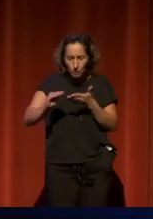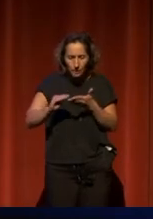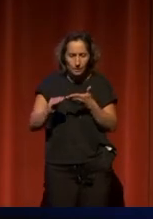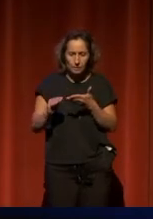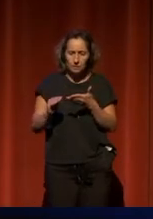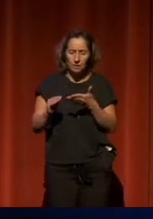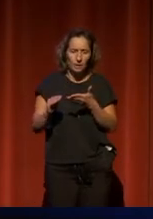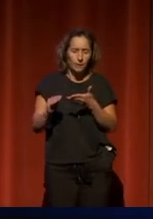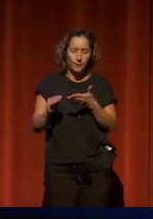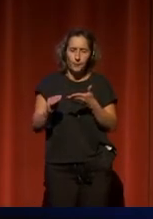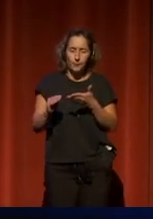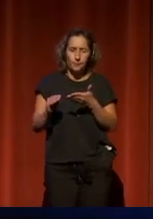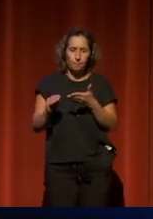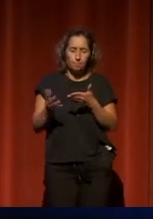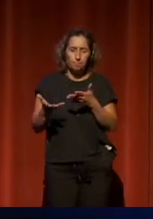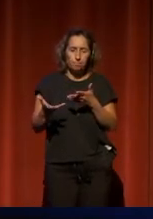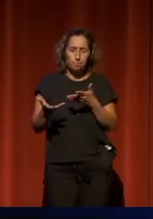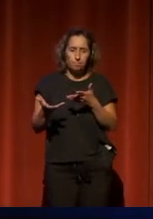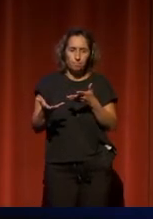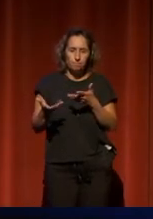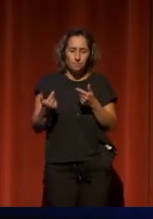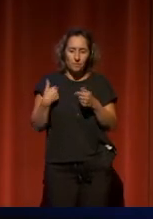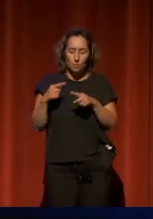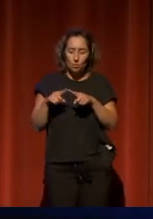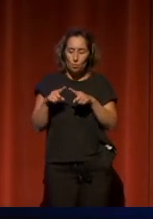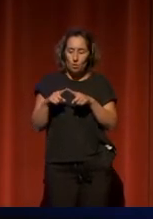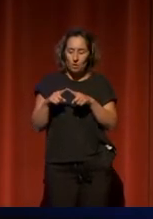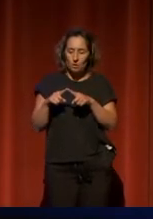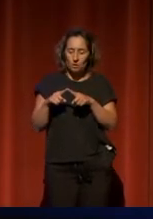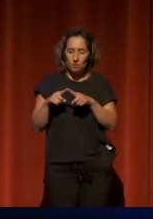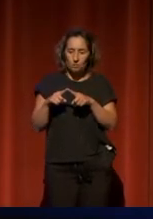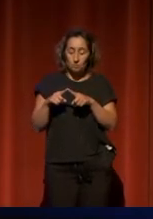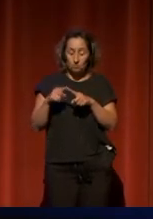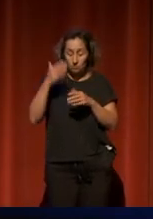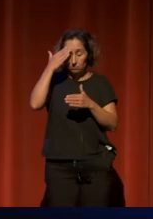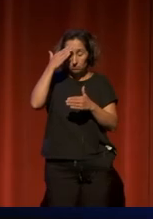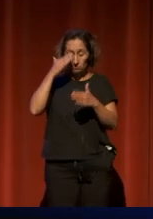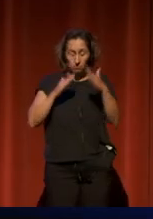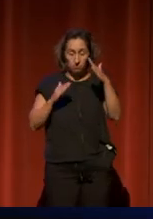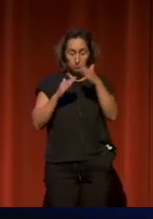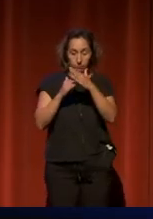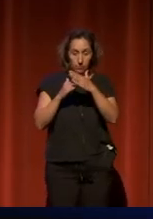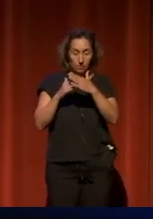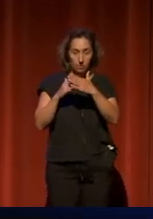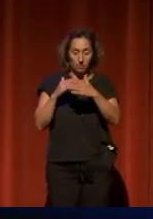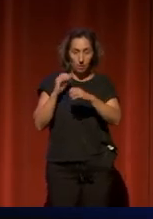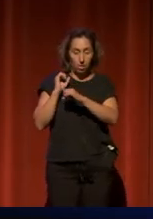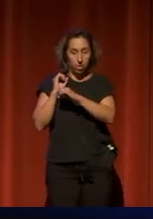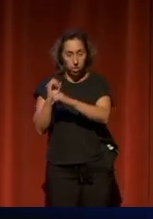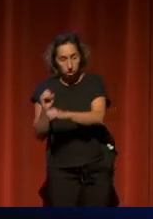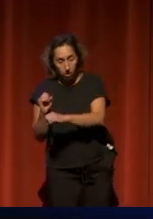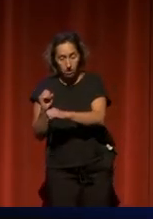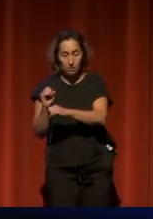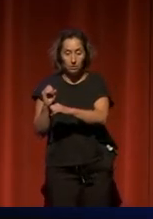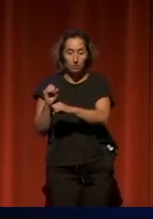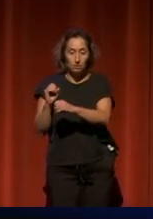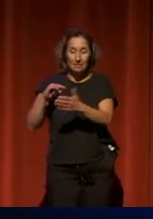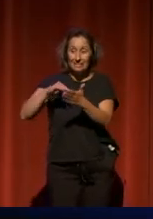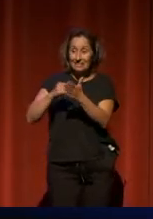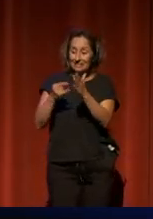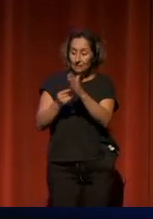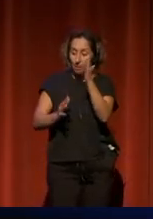más eh eh atados Y bloqueados por la hiper burocratización de la